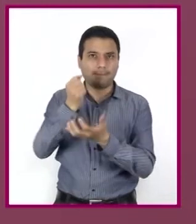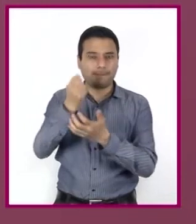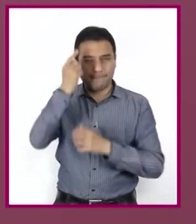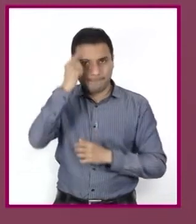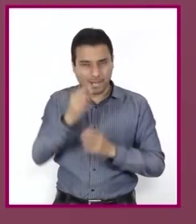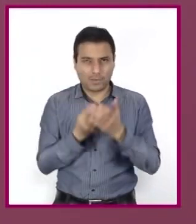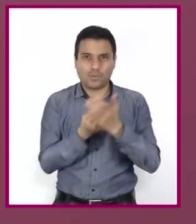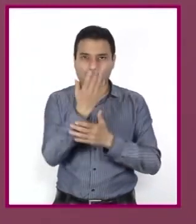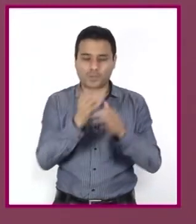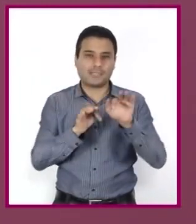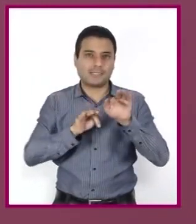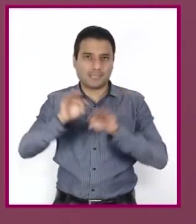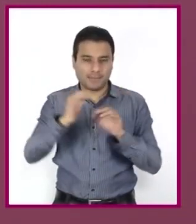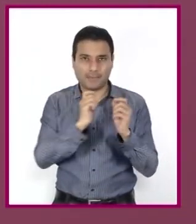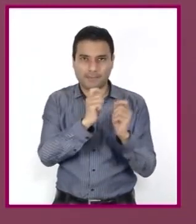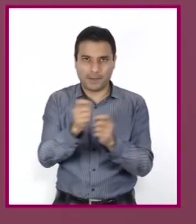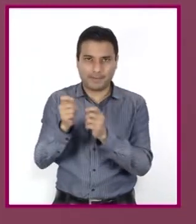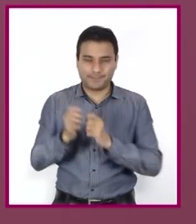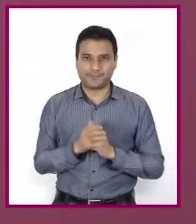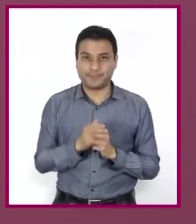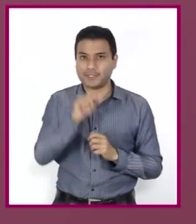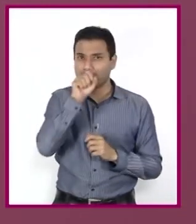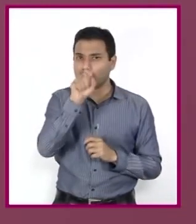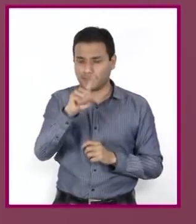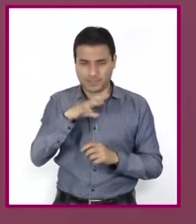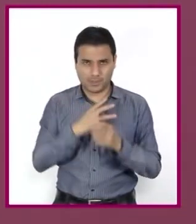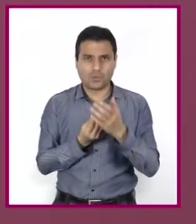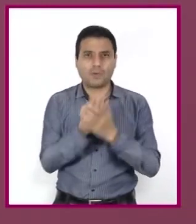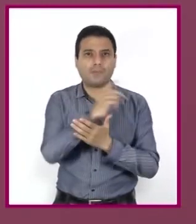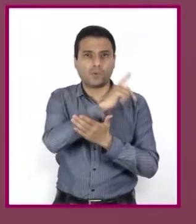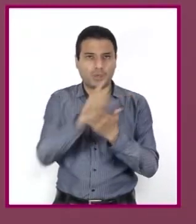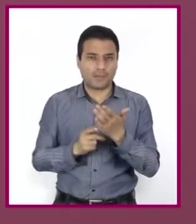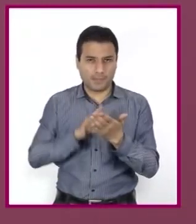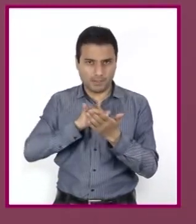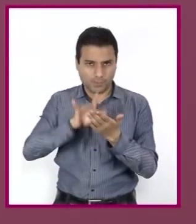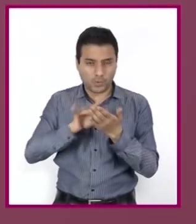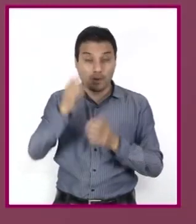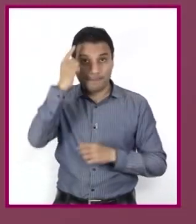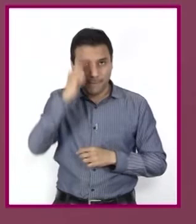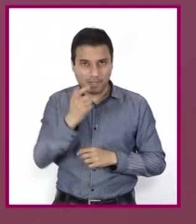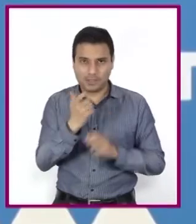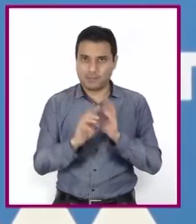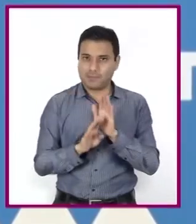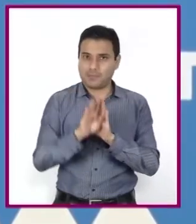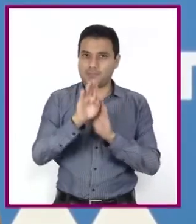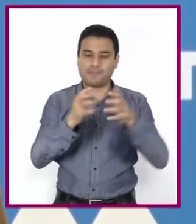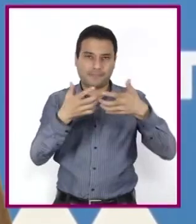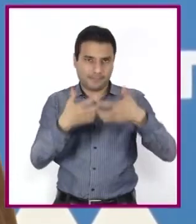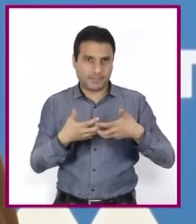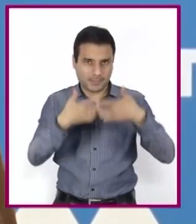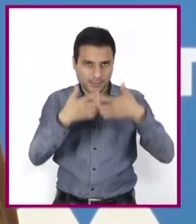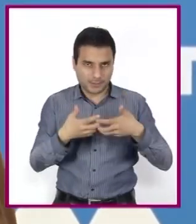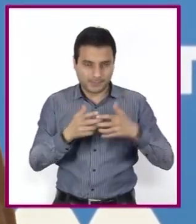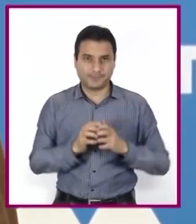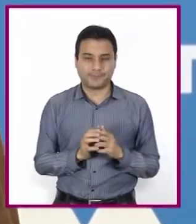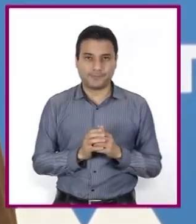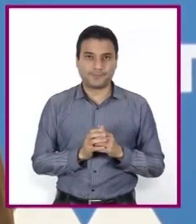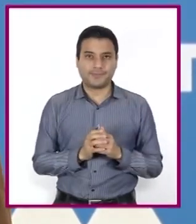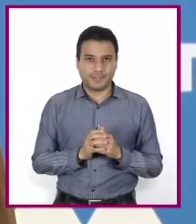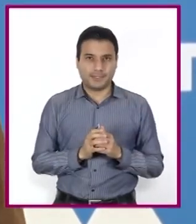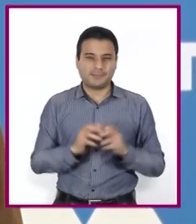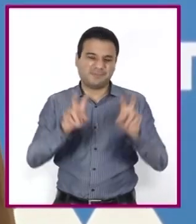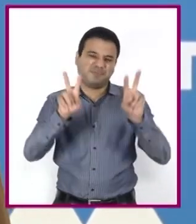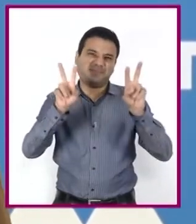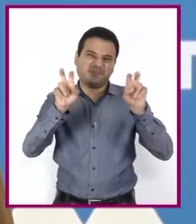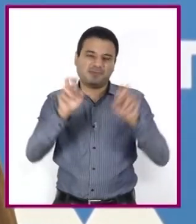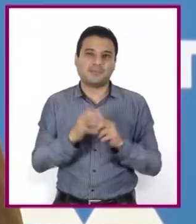los desocupados, así como programas de apoyo para la recuperación de las empresas. El New Deal